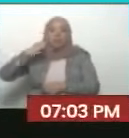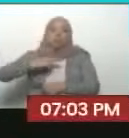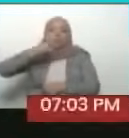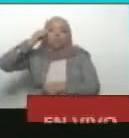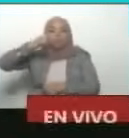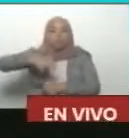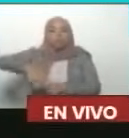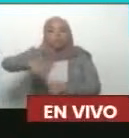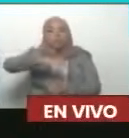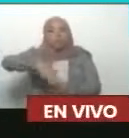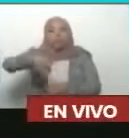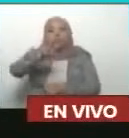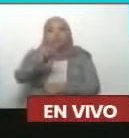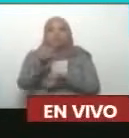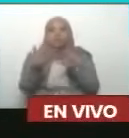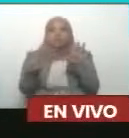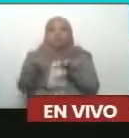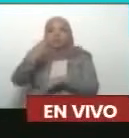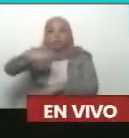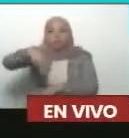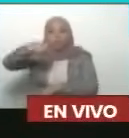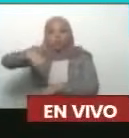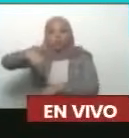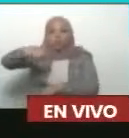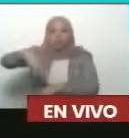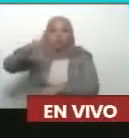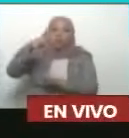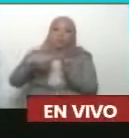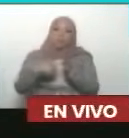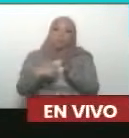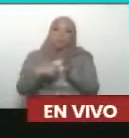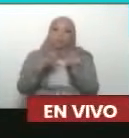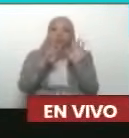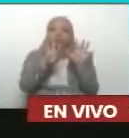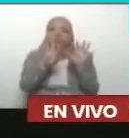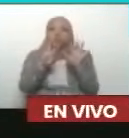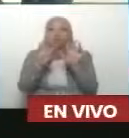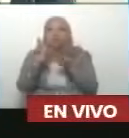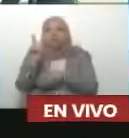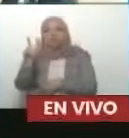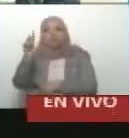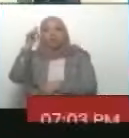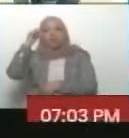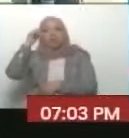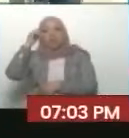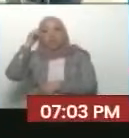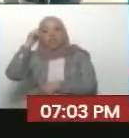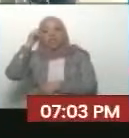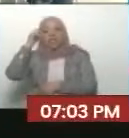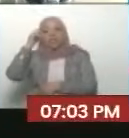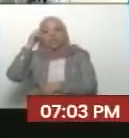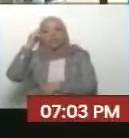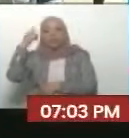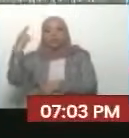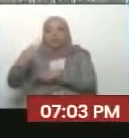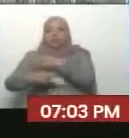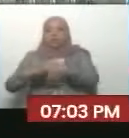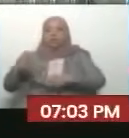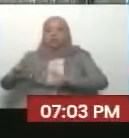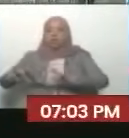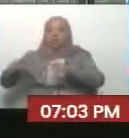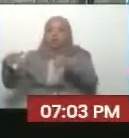popular del 27 de noviembre de 1992... fue el día del renacimiento, de la